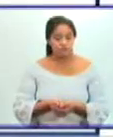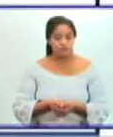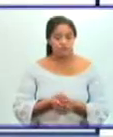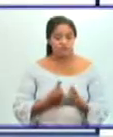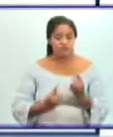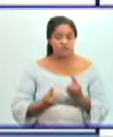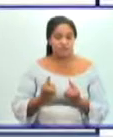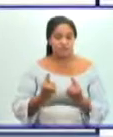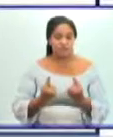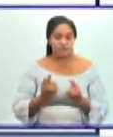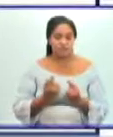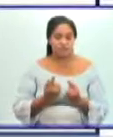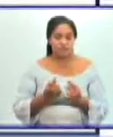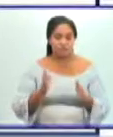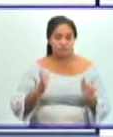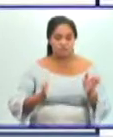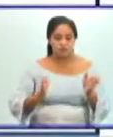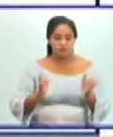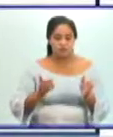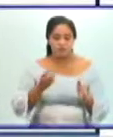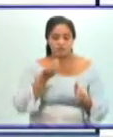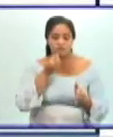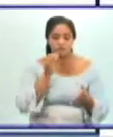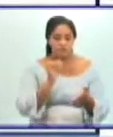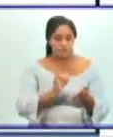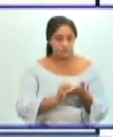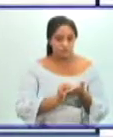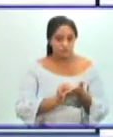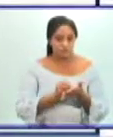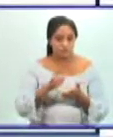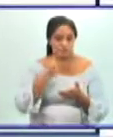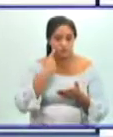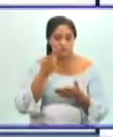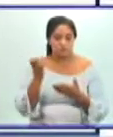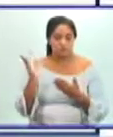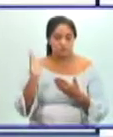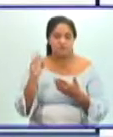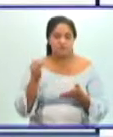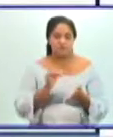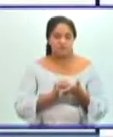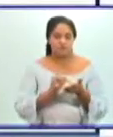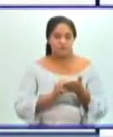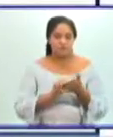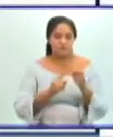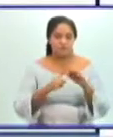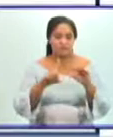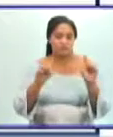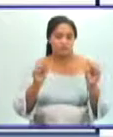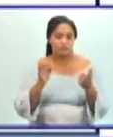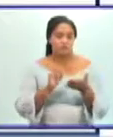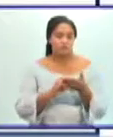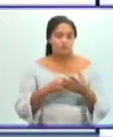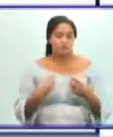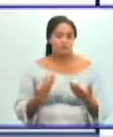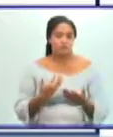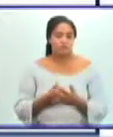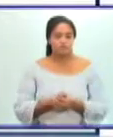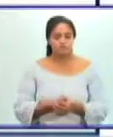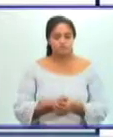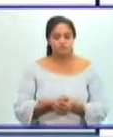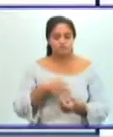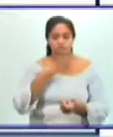están identificadas en la figura, ¿qué parte del teorema aplicaste? ¿Y